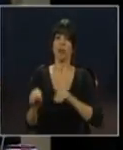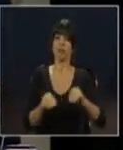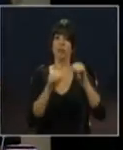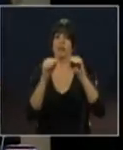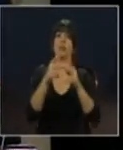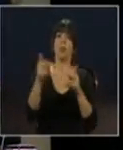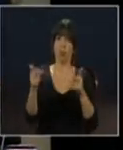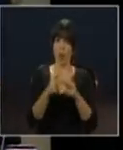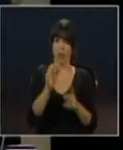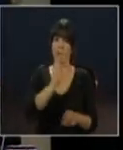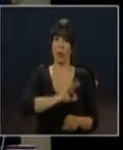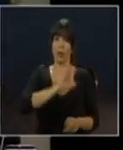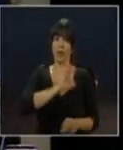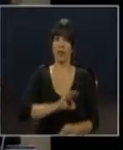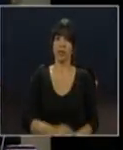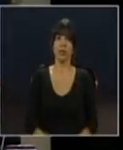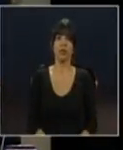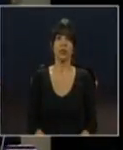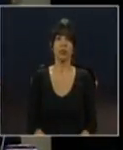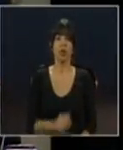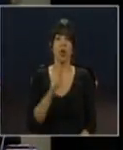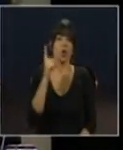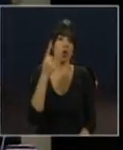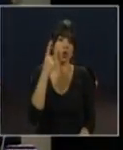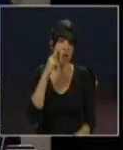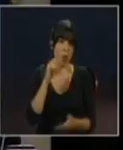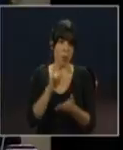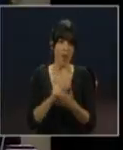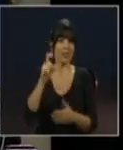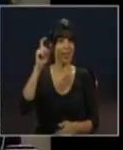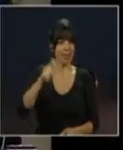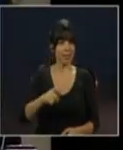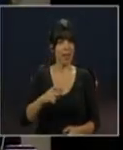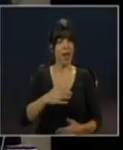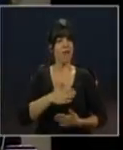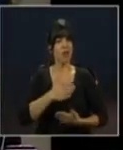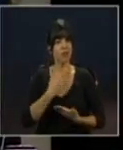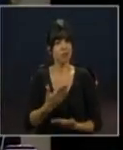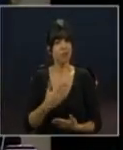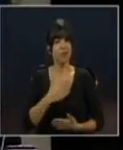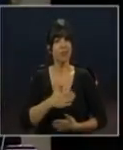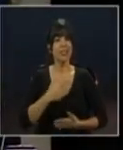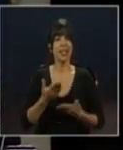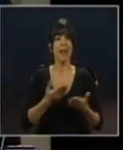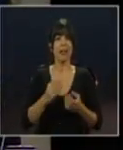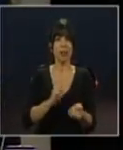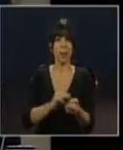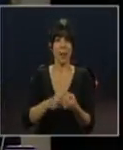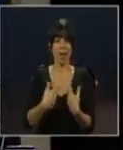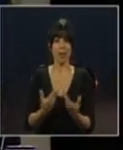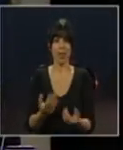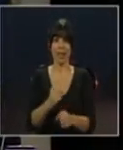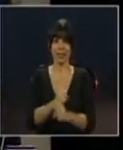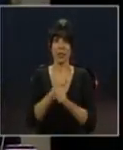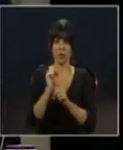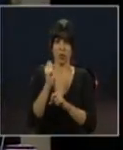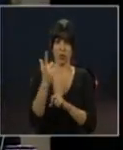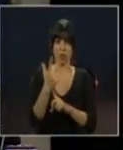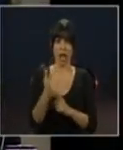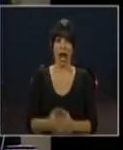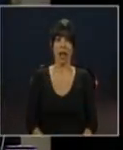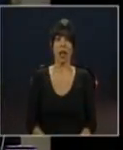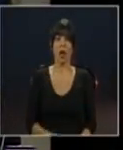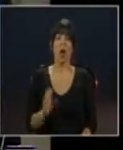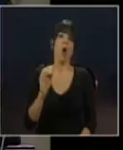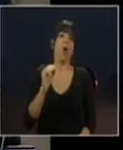privilegio. No por ello, ciertamente, se debe ser complaciente con los servicios médicos que brinda nuestra seguridad social o con